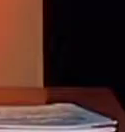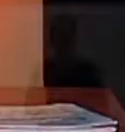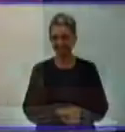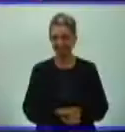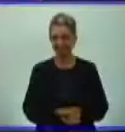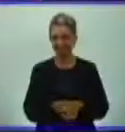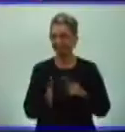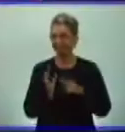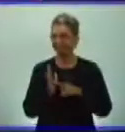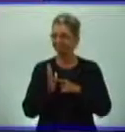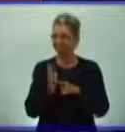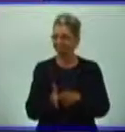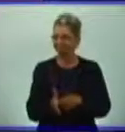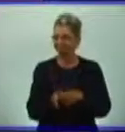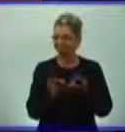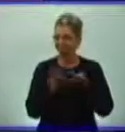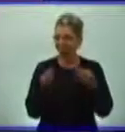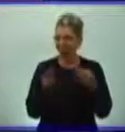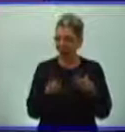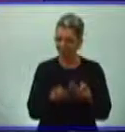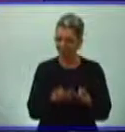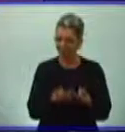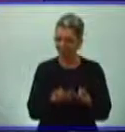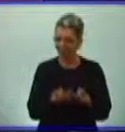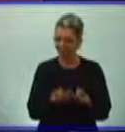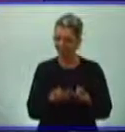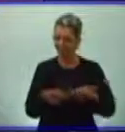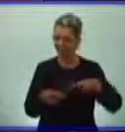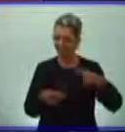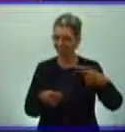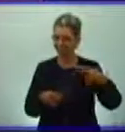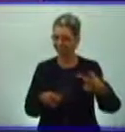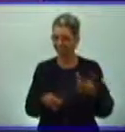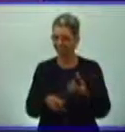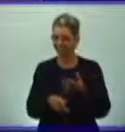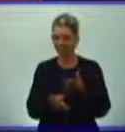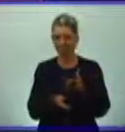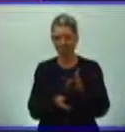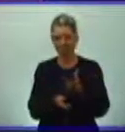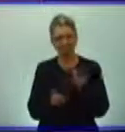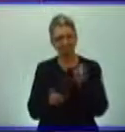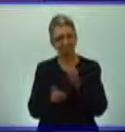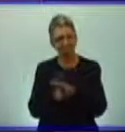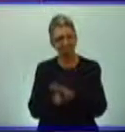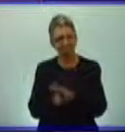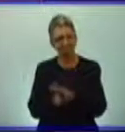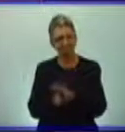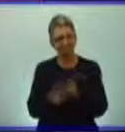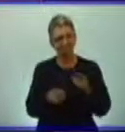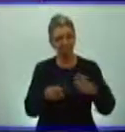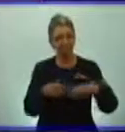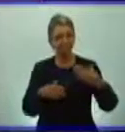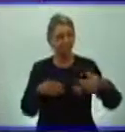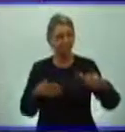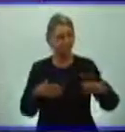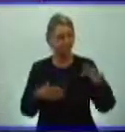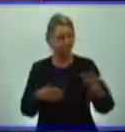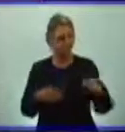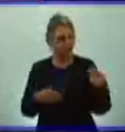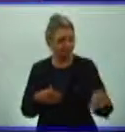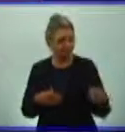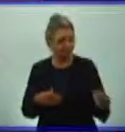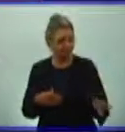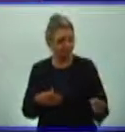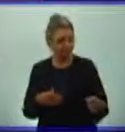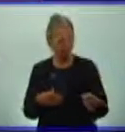se le sugiere a los familiares que durante estos encuentros se le han orientado a los estudiantes varias actividades que se